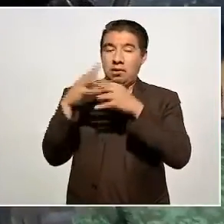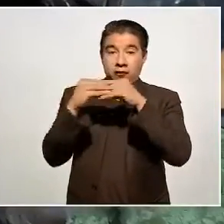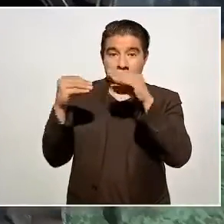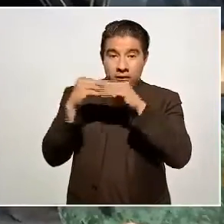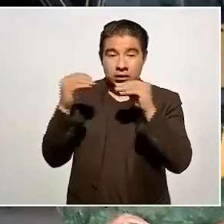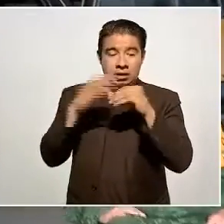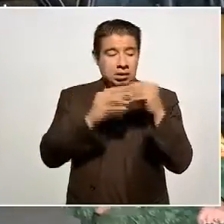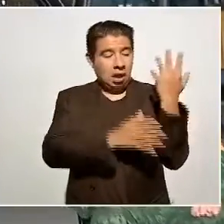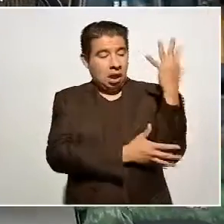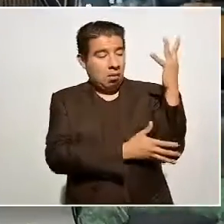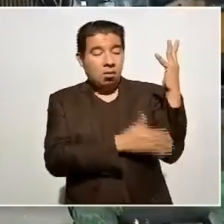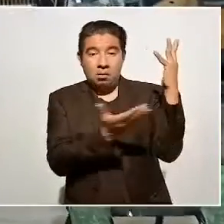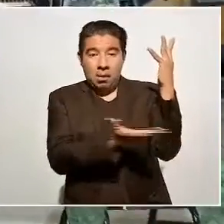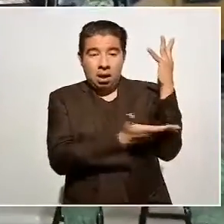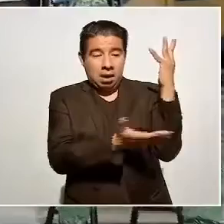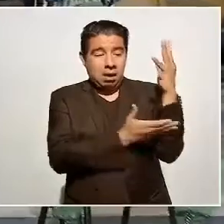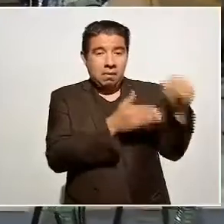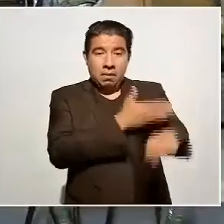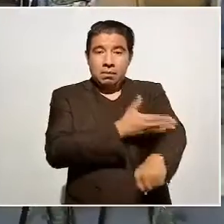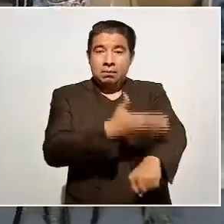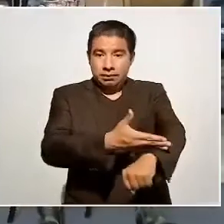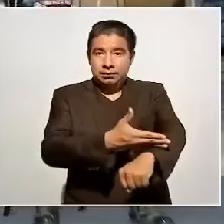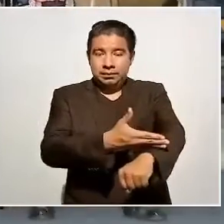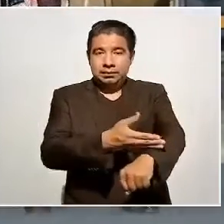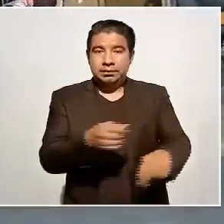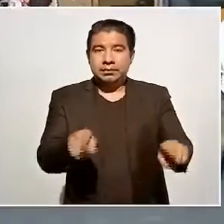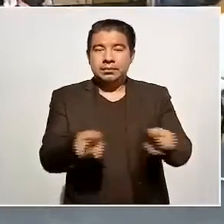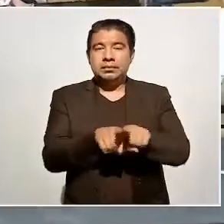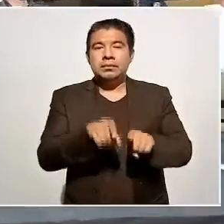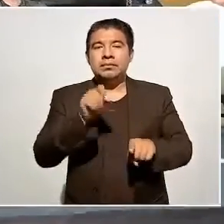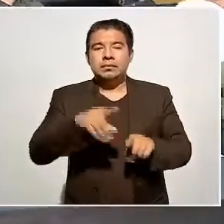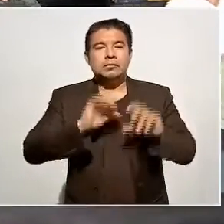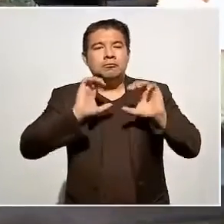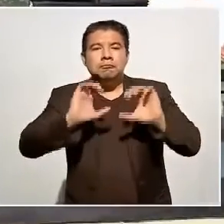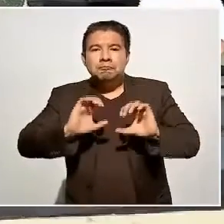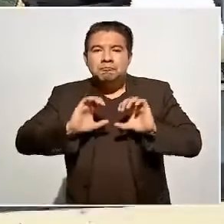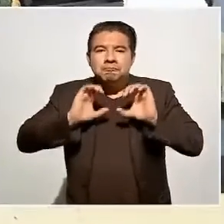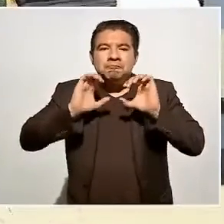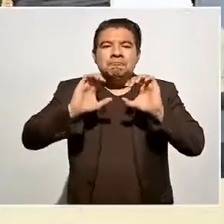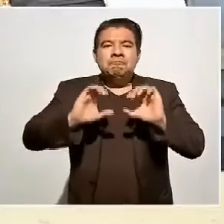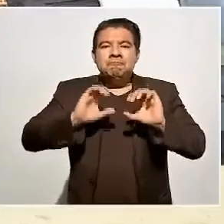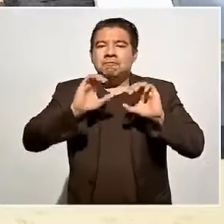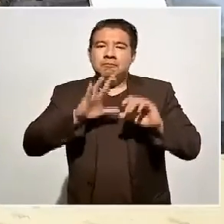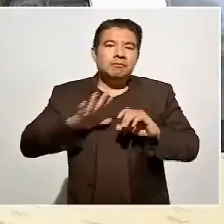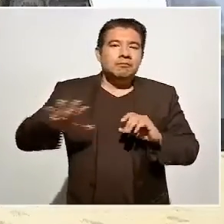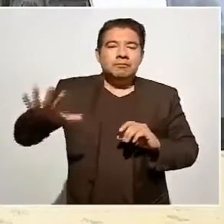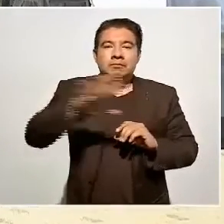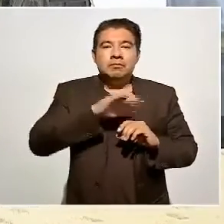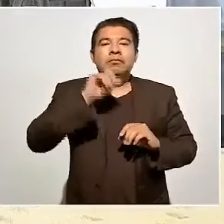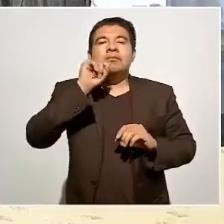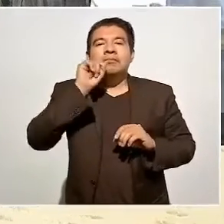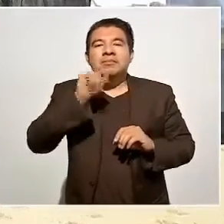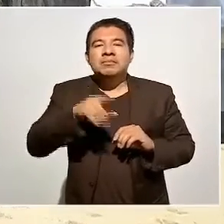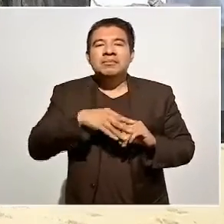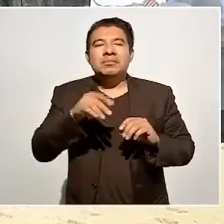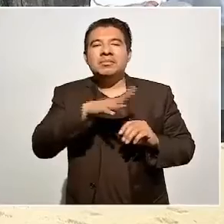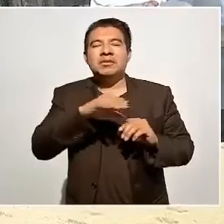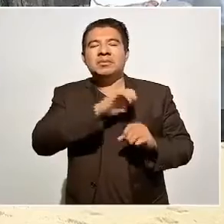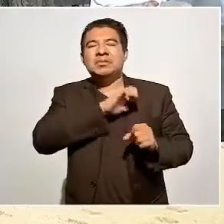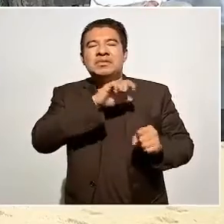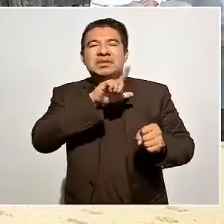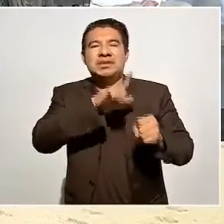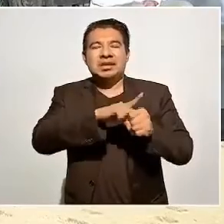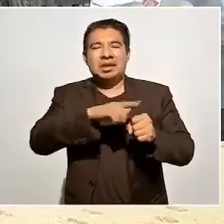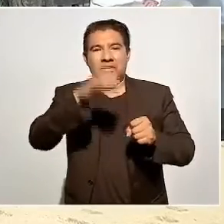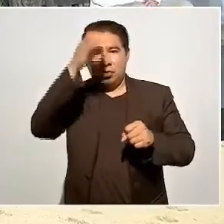y maderables. Lo mismo en el cuidado de las zonas arqueológicas.